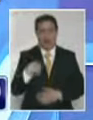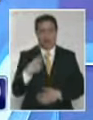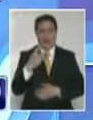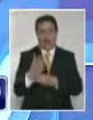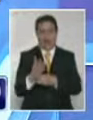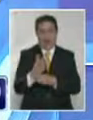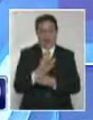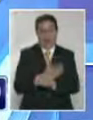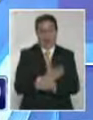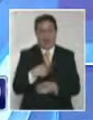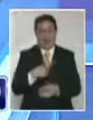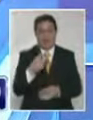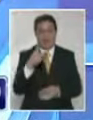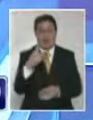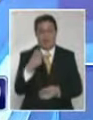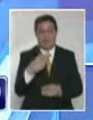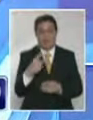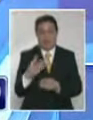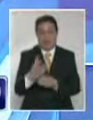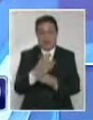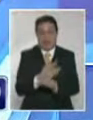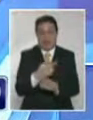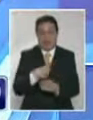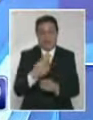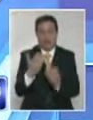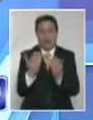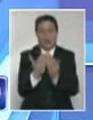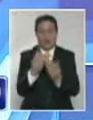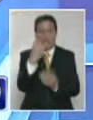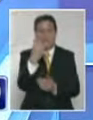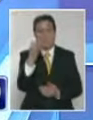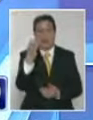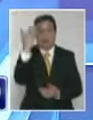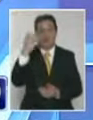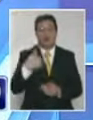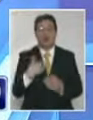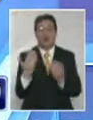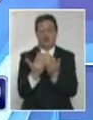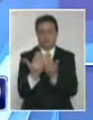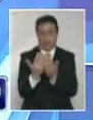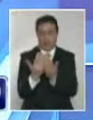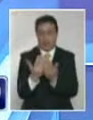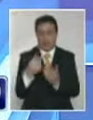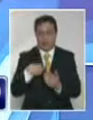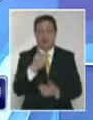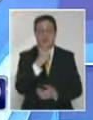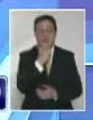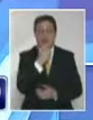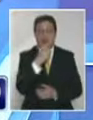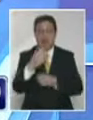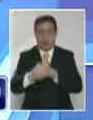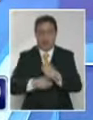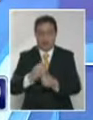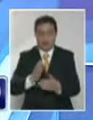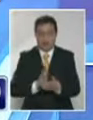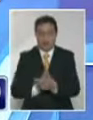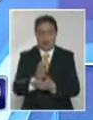antes de yo estaba estudiando todavía para la época de la UPE. Empecé a trabajar en periodismo en el año